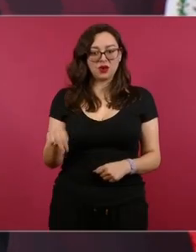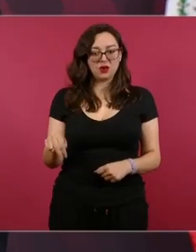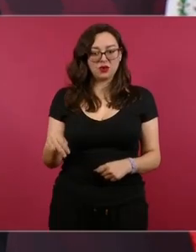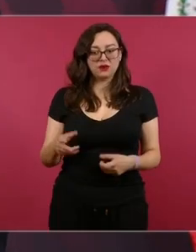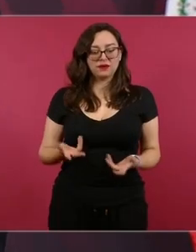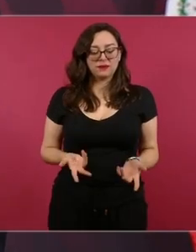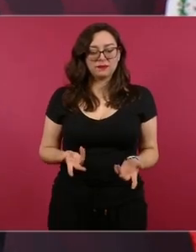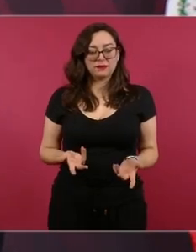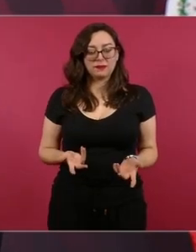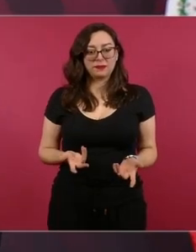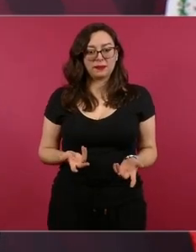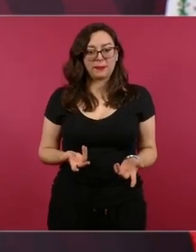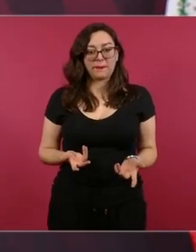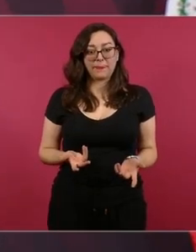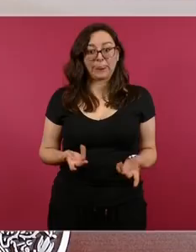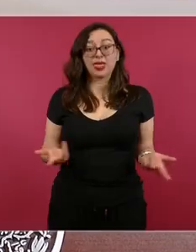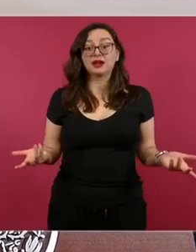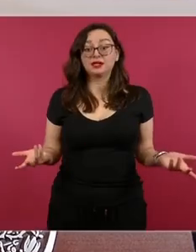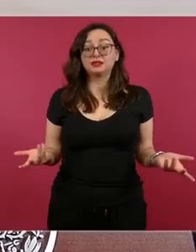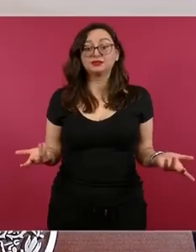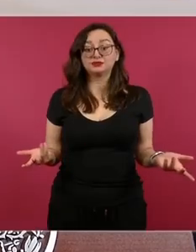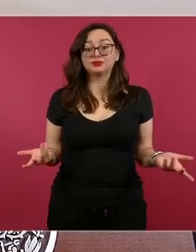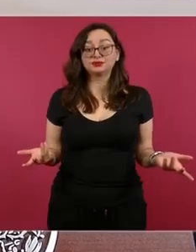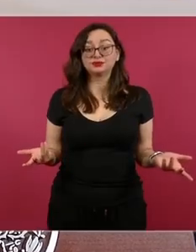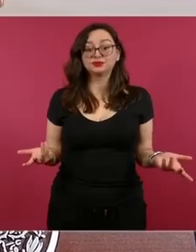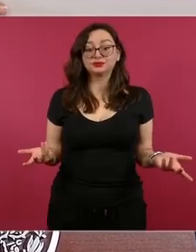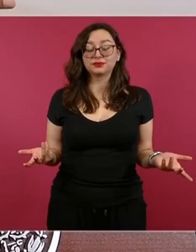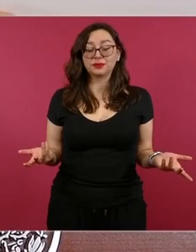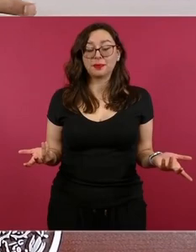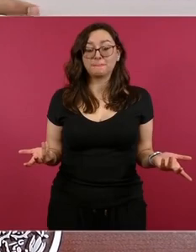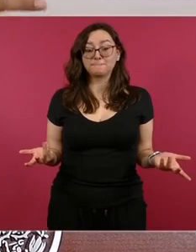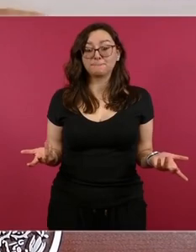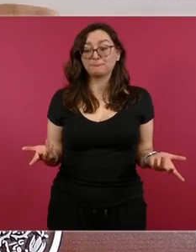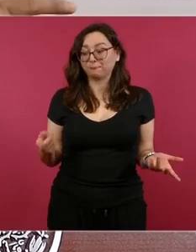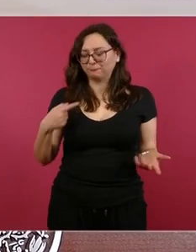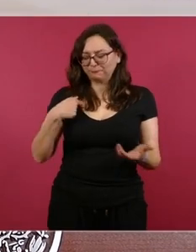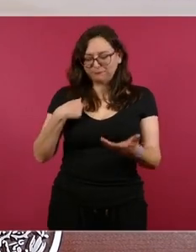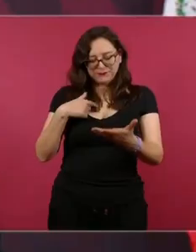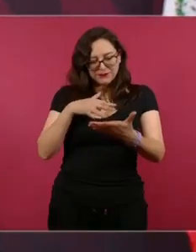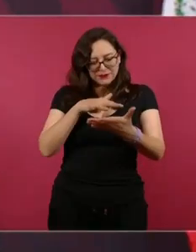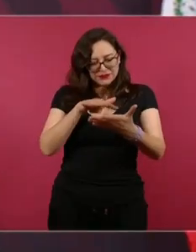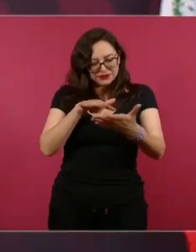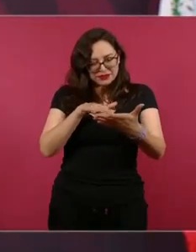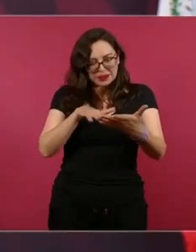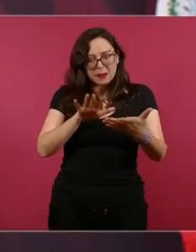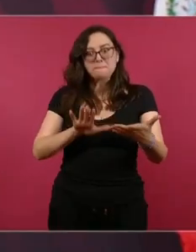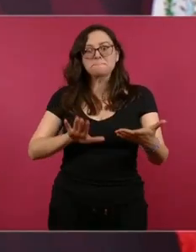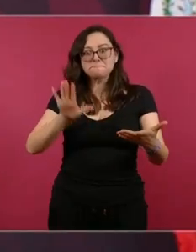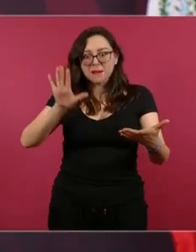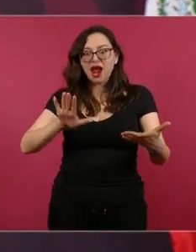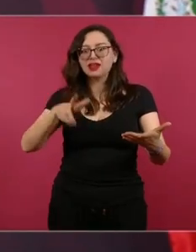además, con mi lenguaje, ahora se va a facilitar todo, ahora que ya hay